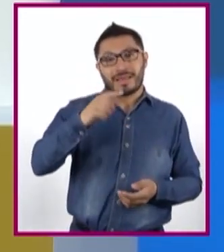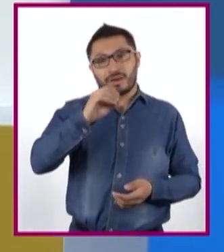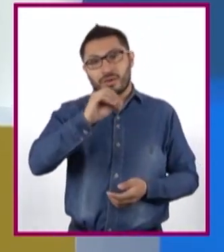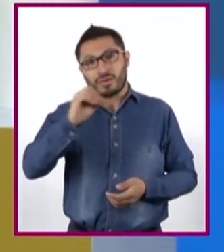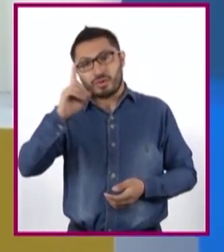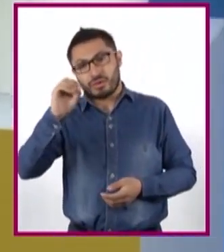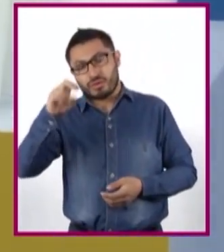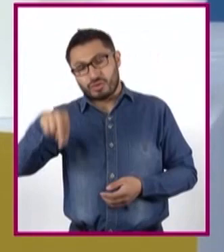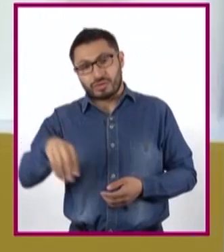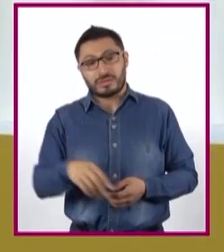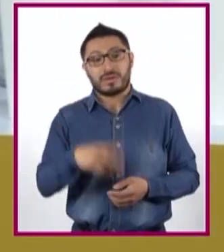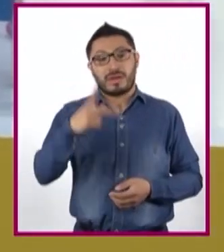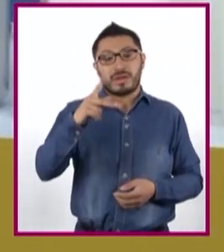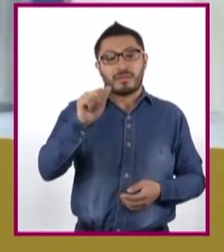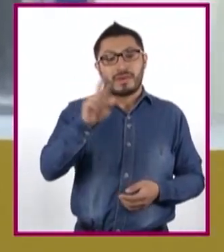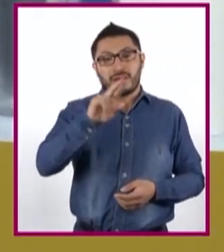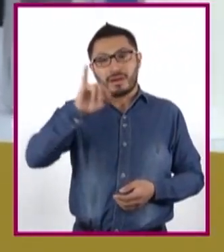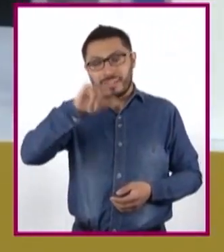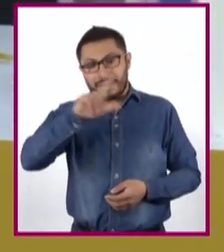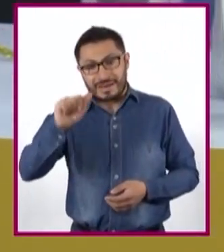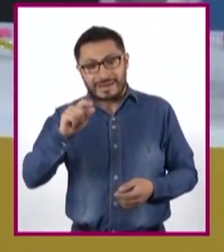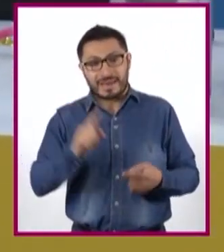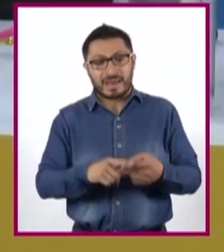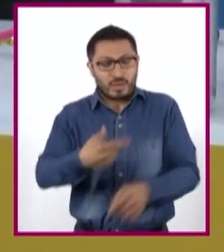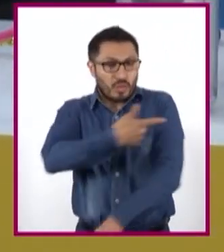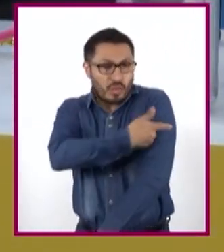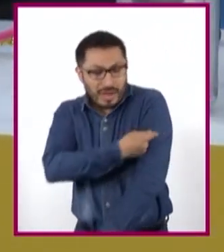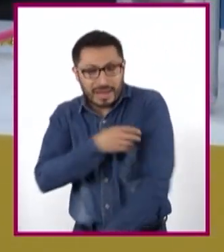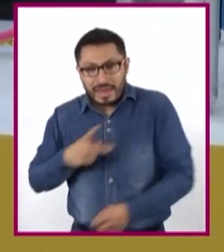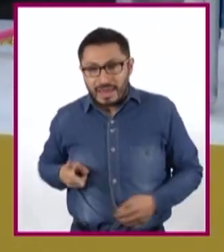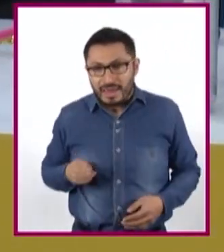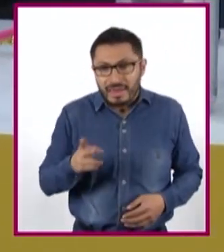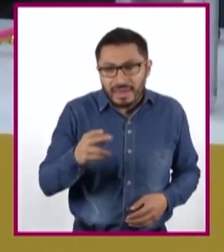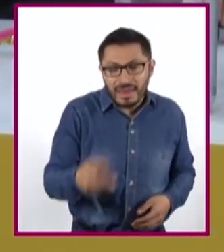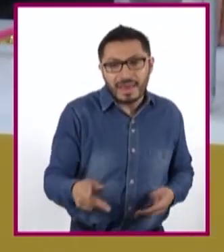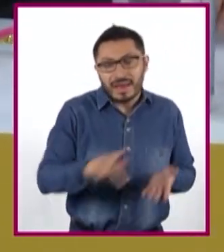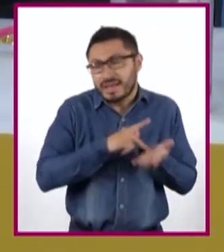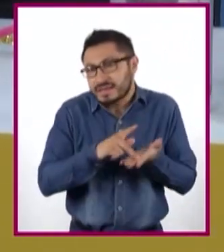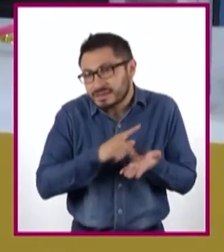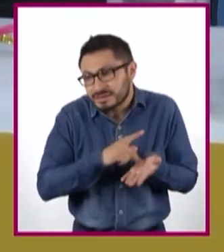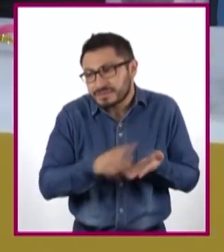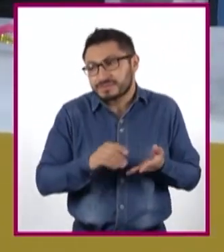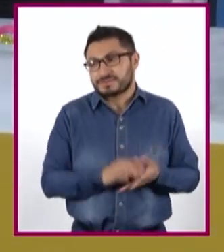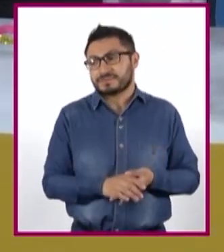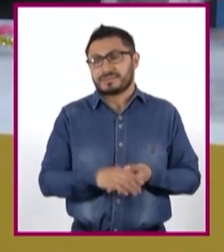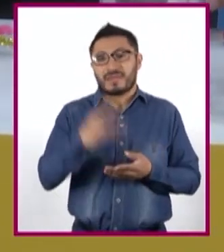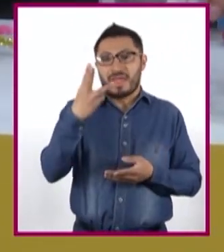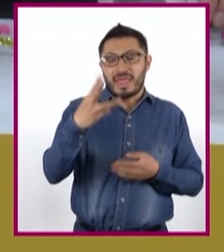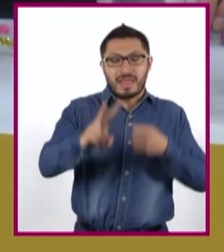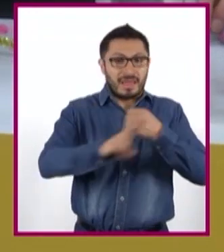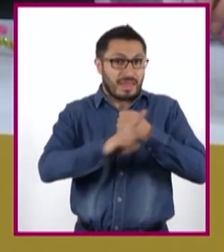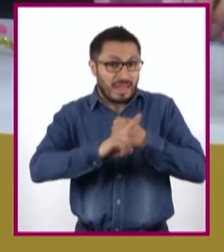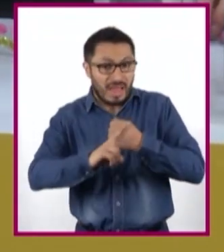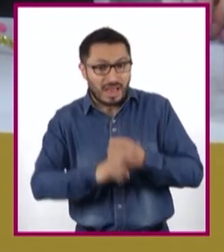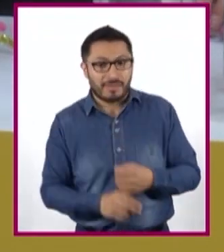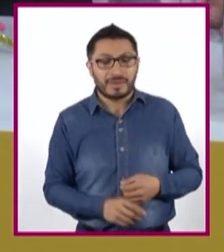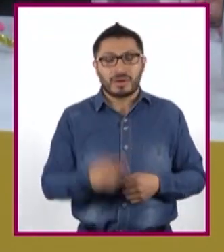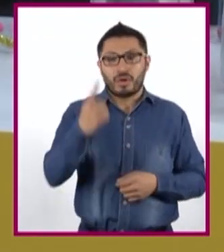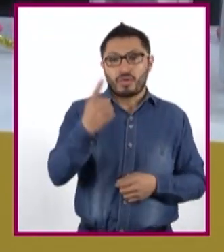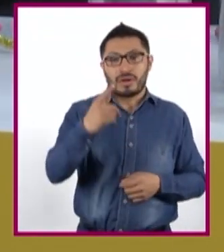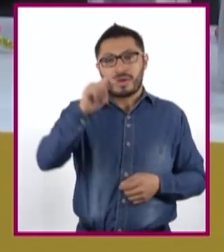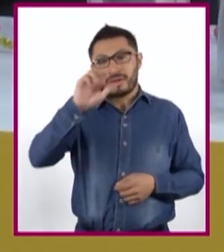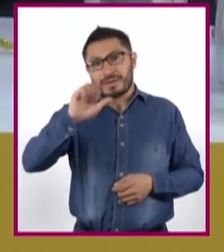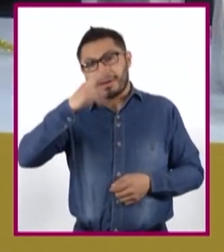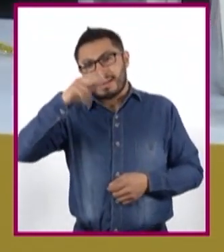parrilla, una jeringa, tijeras, un bolígrafo, 3 vasos, una